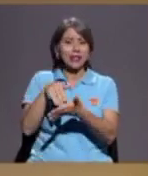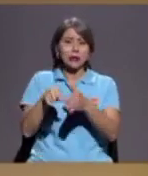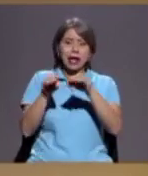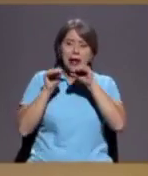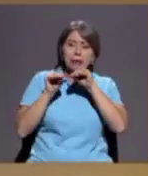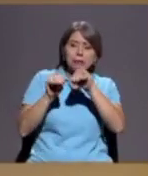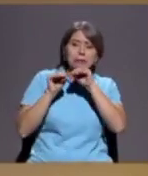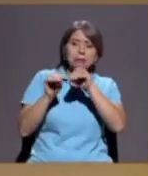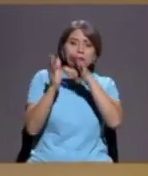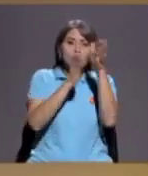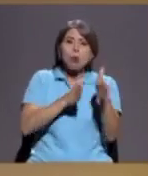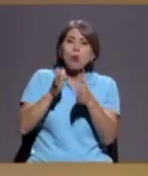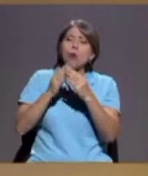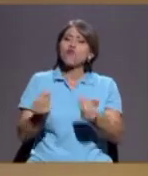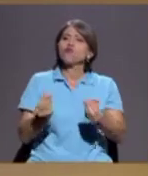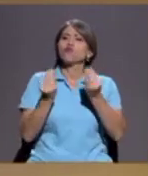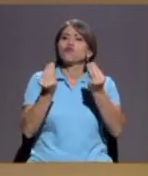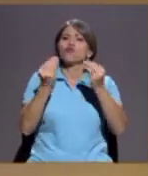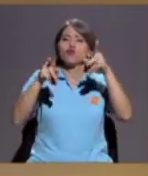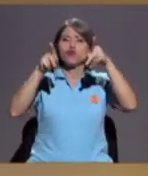costarricenses,